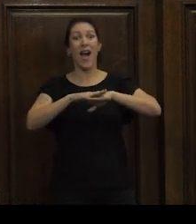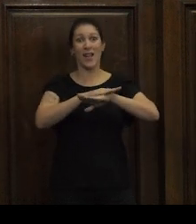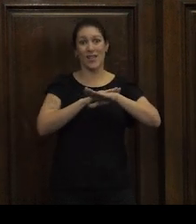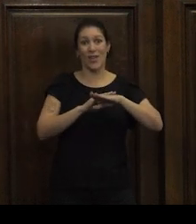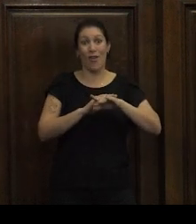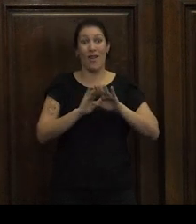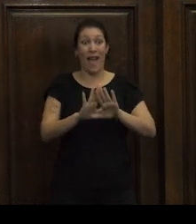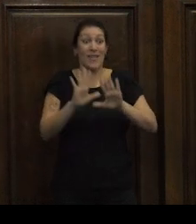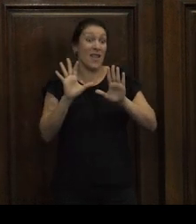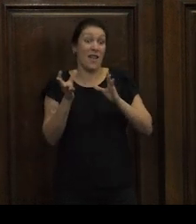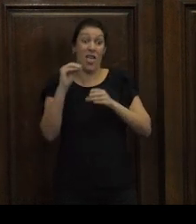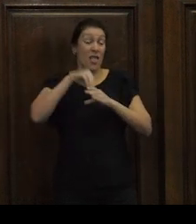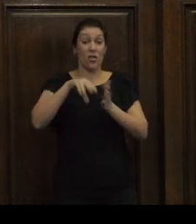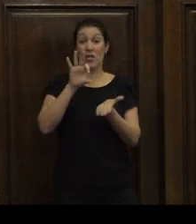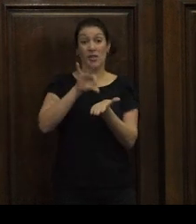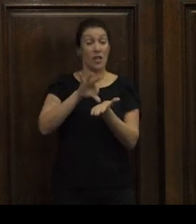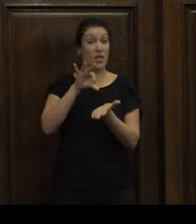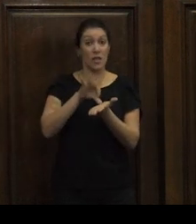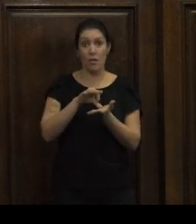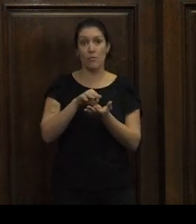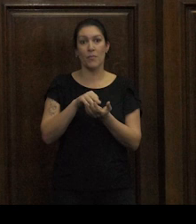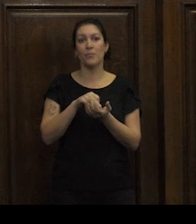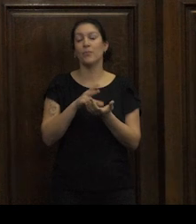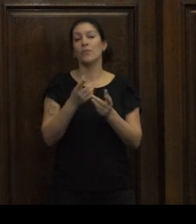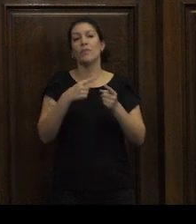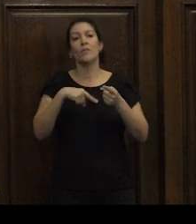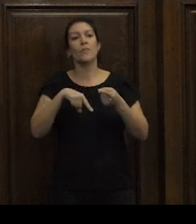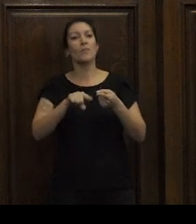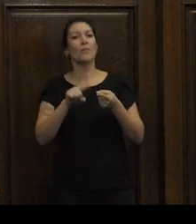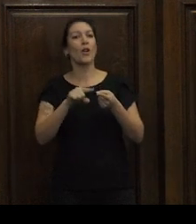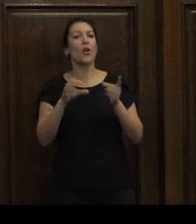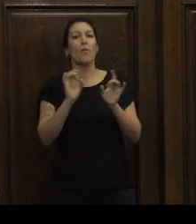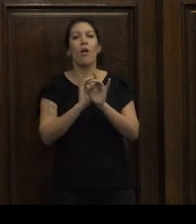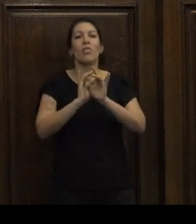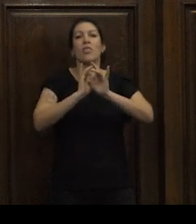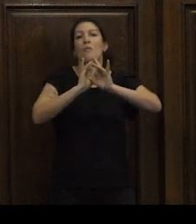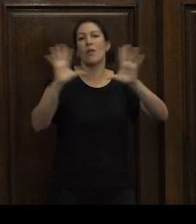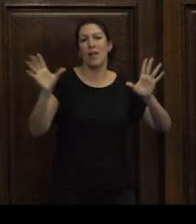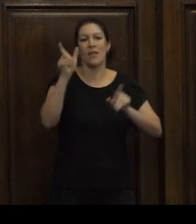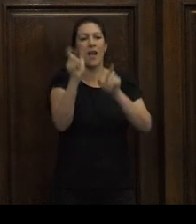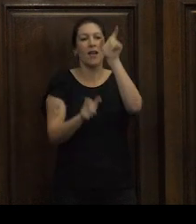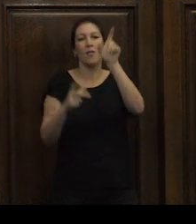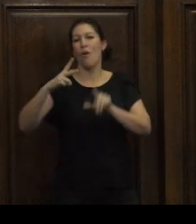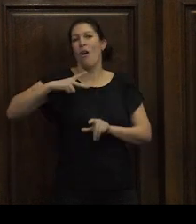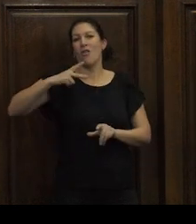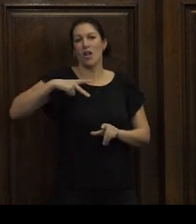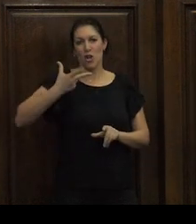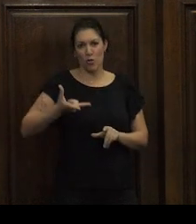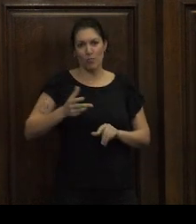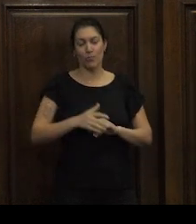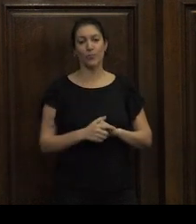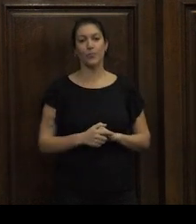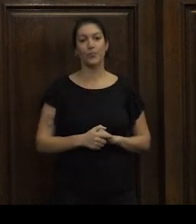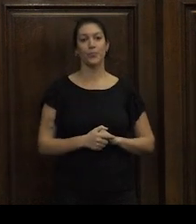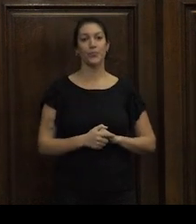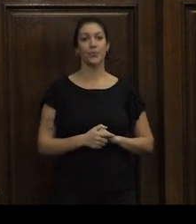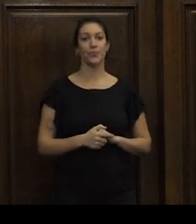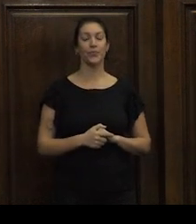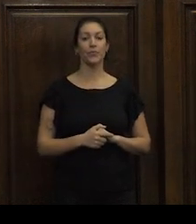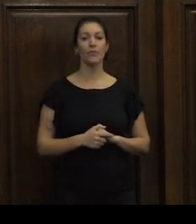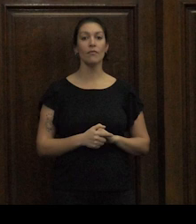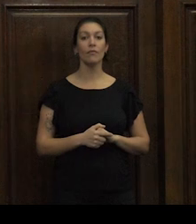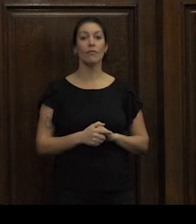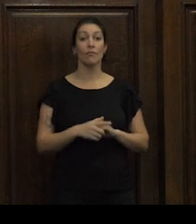y funcional al sistema, ¿no? Me refiero al sistema, las democracias burguesas, ¿no? De inspiración burguesa. De